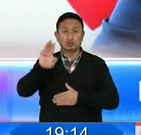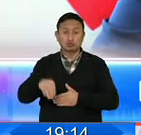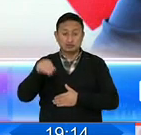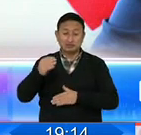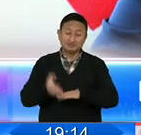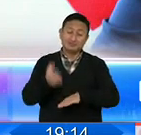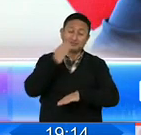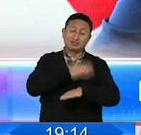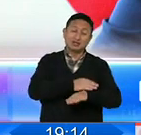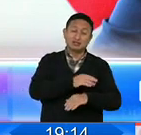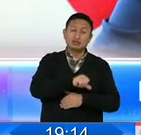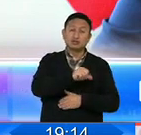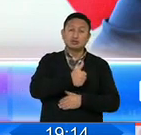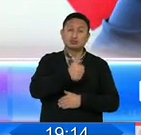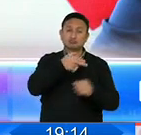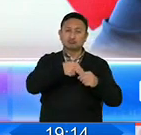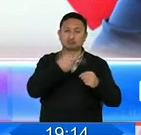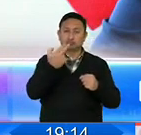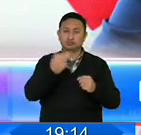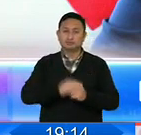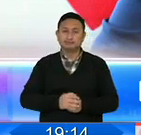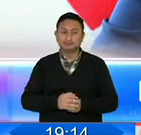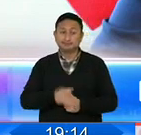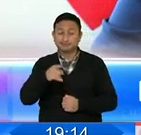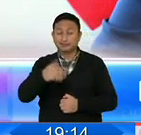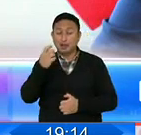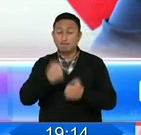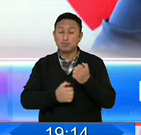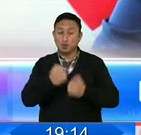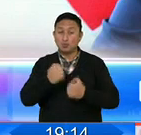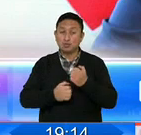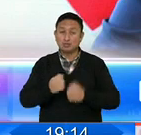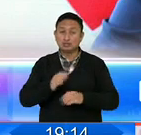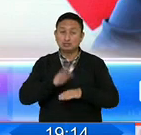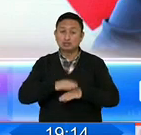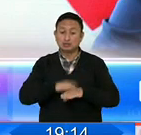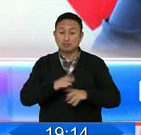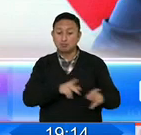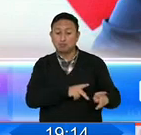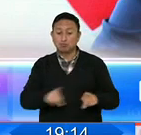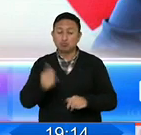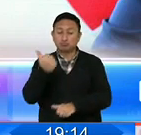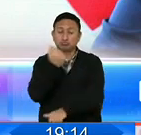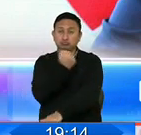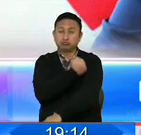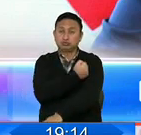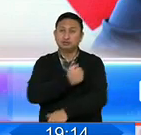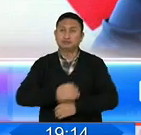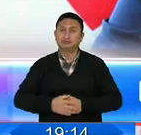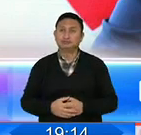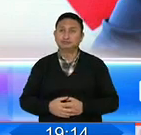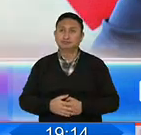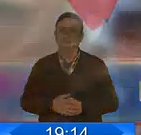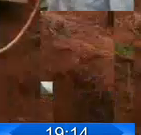de Rodolfo Farfán en medio de irregularidades por el plan de vacunación.